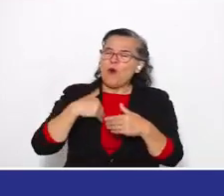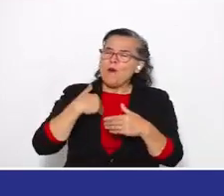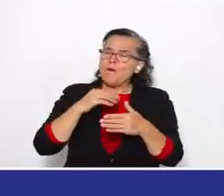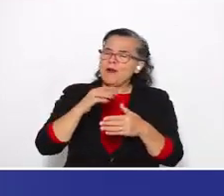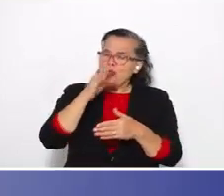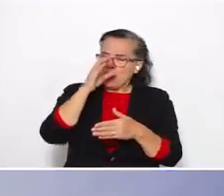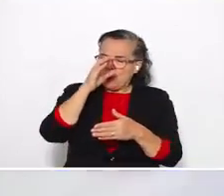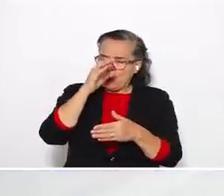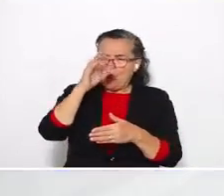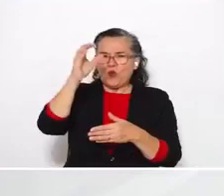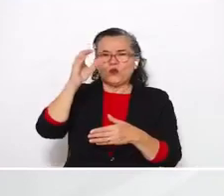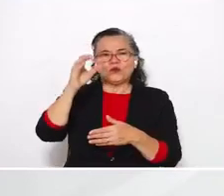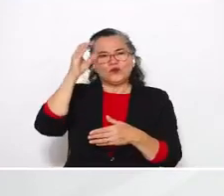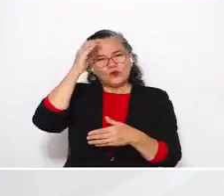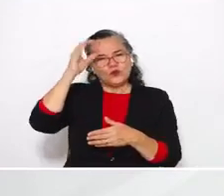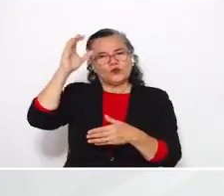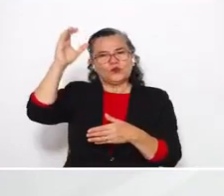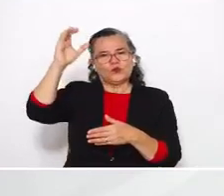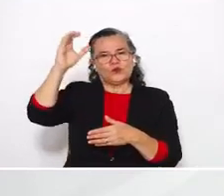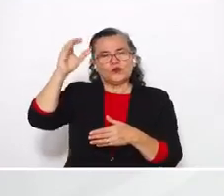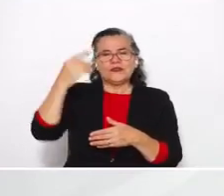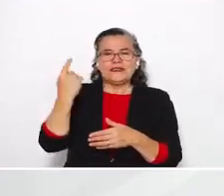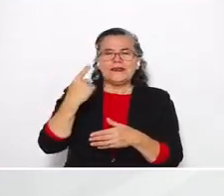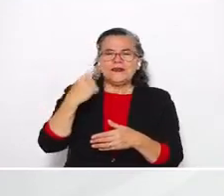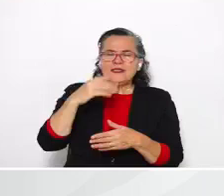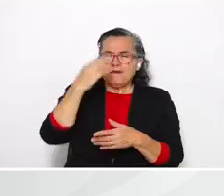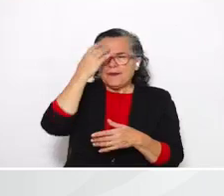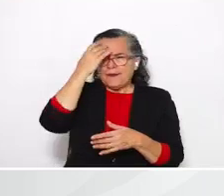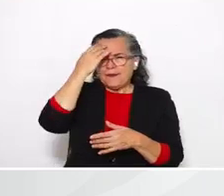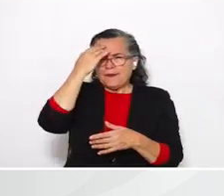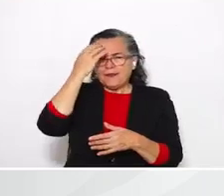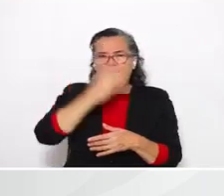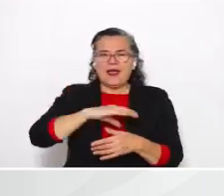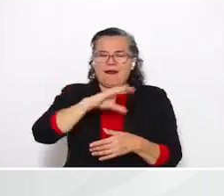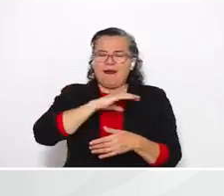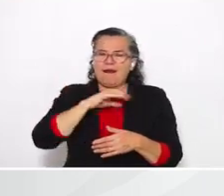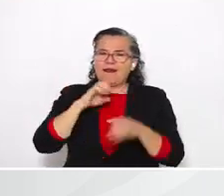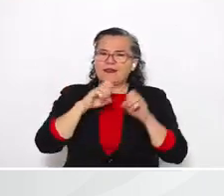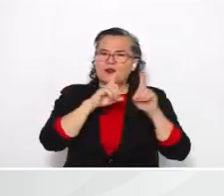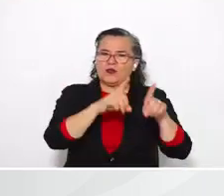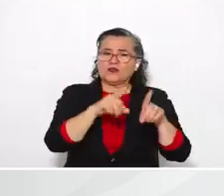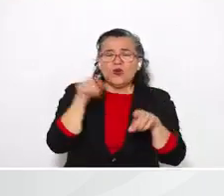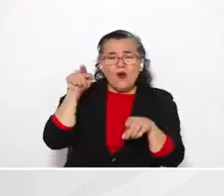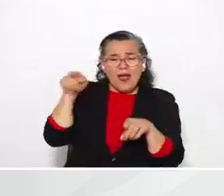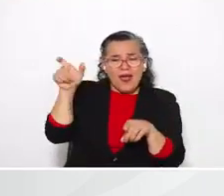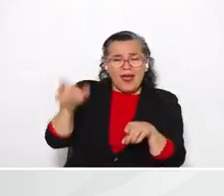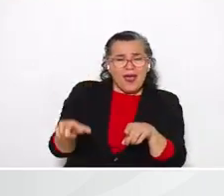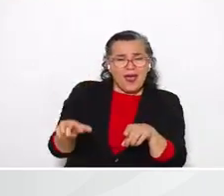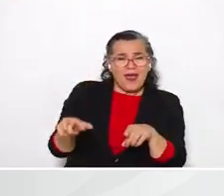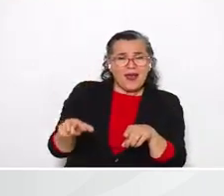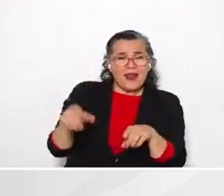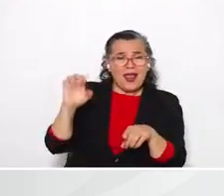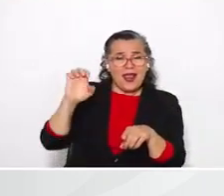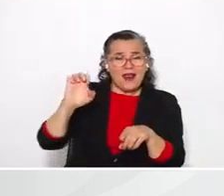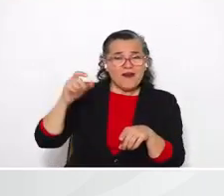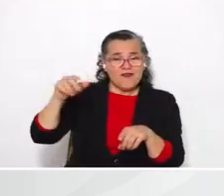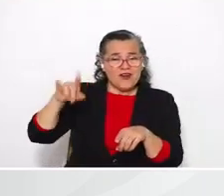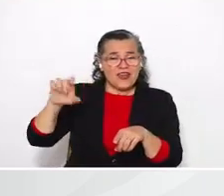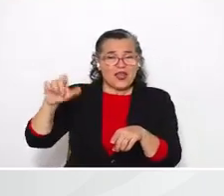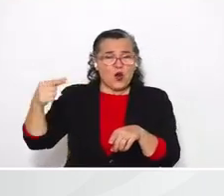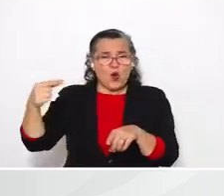siempre preocupado por la calidad de la educación. Fue además un practicante y estudioso de la